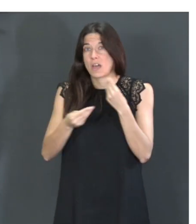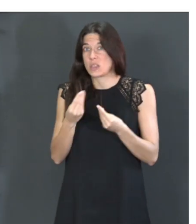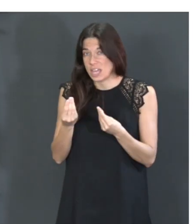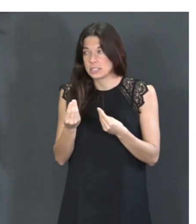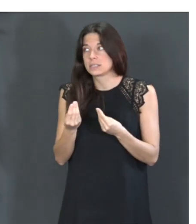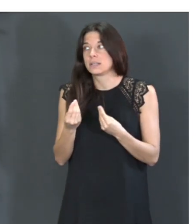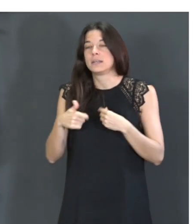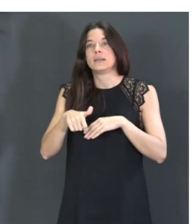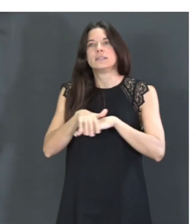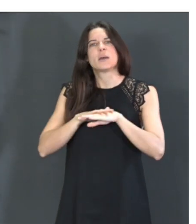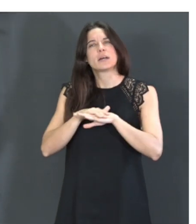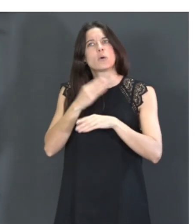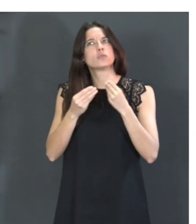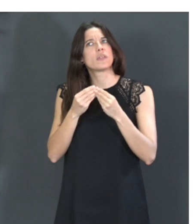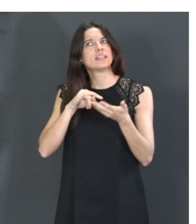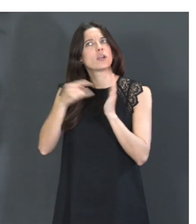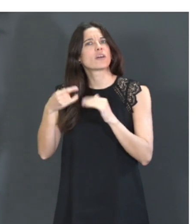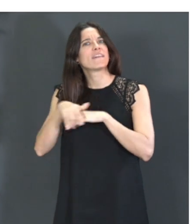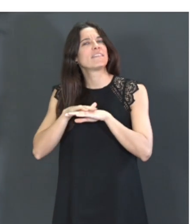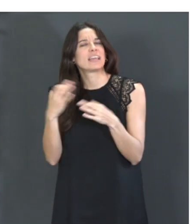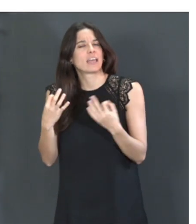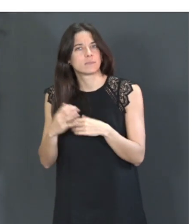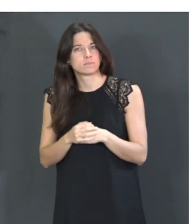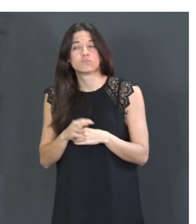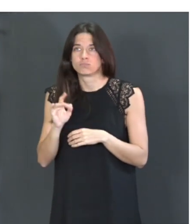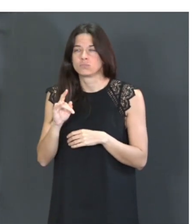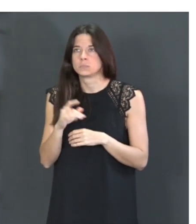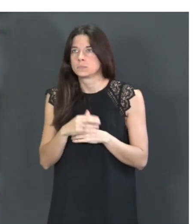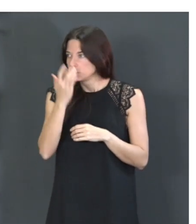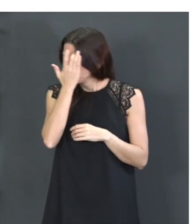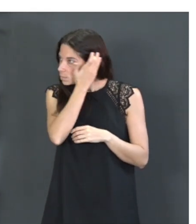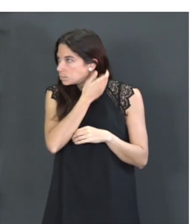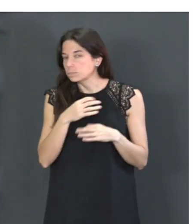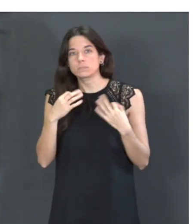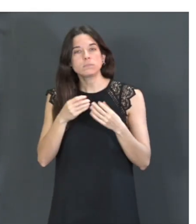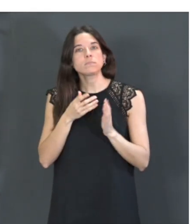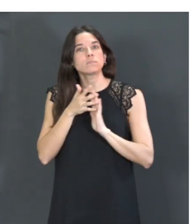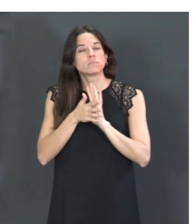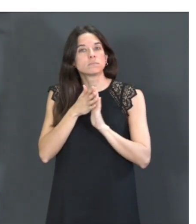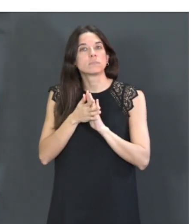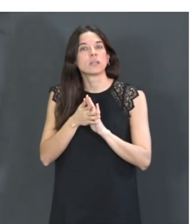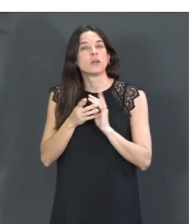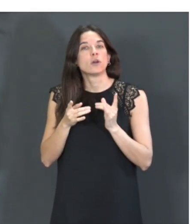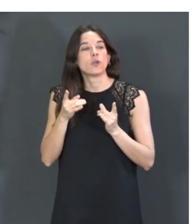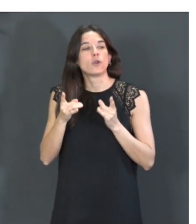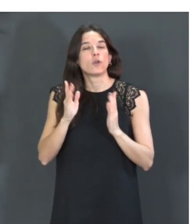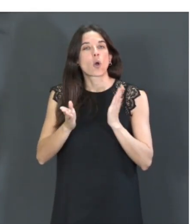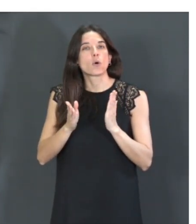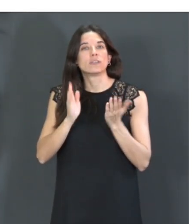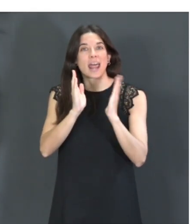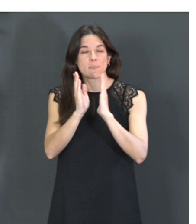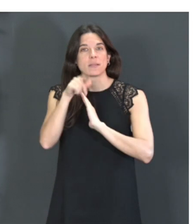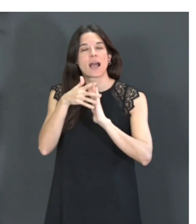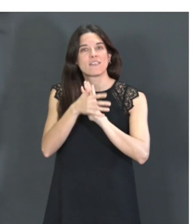basado en el uso de tecnologías? Sí. Cuando hablamos de roboterapia, efectivamente va muy de la mano con el campo de la